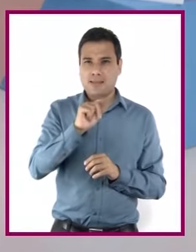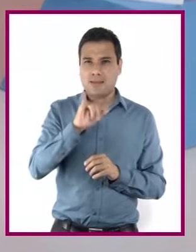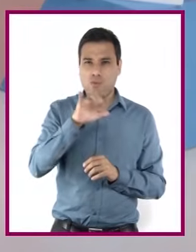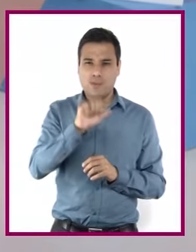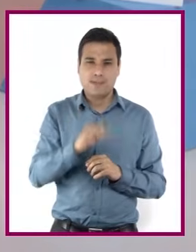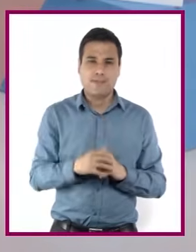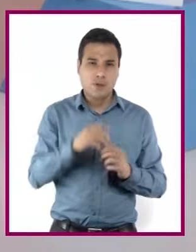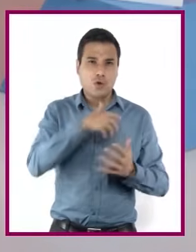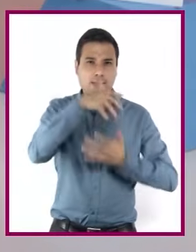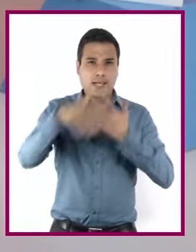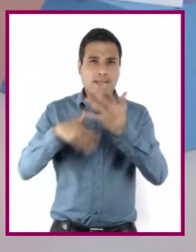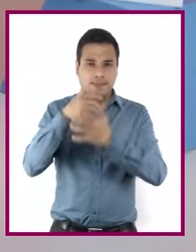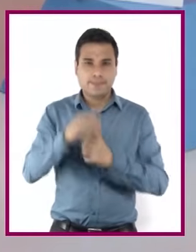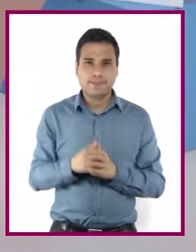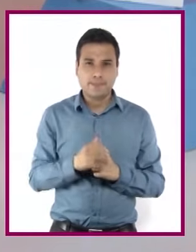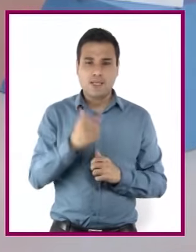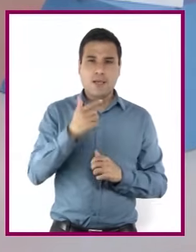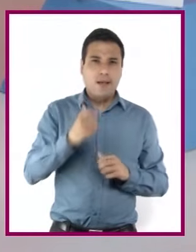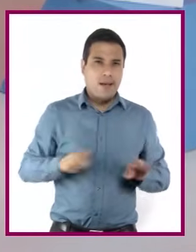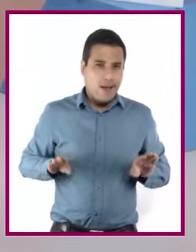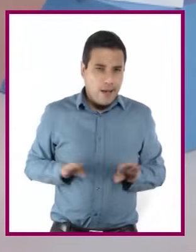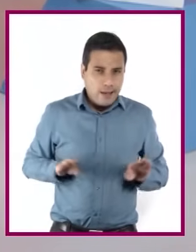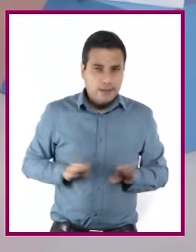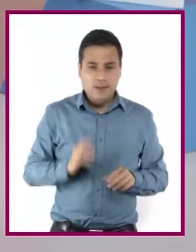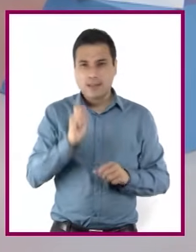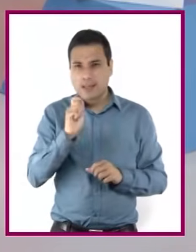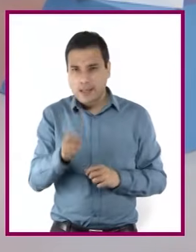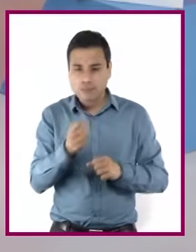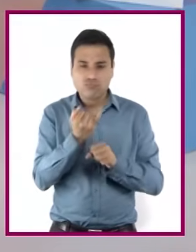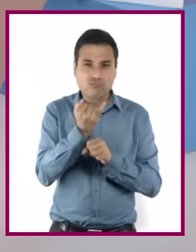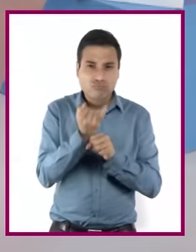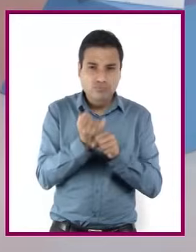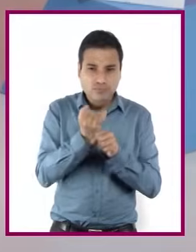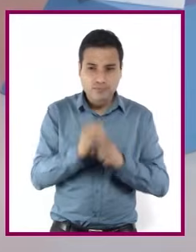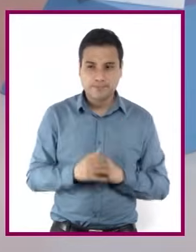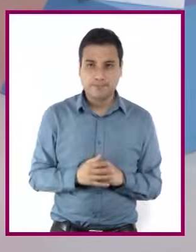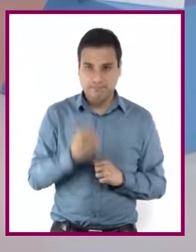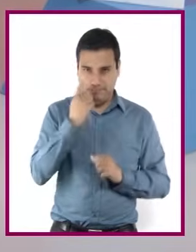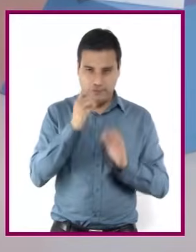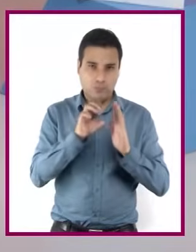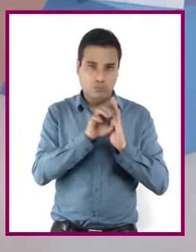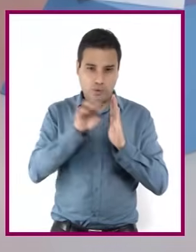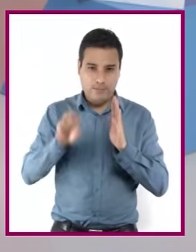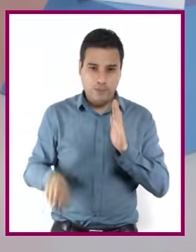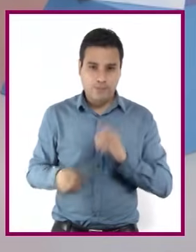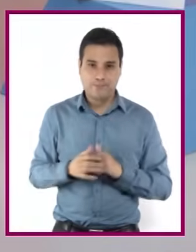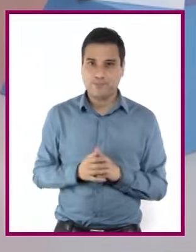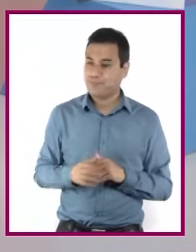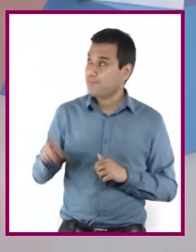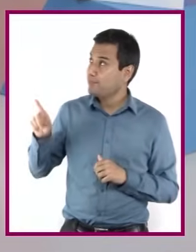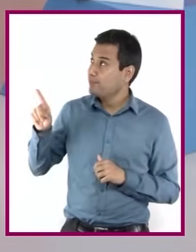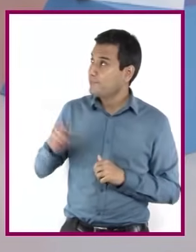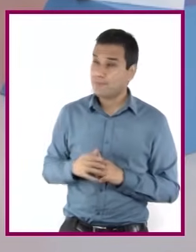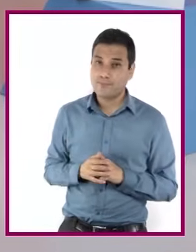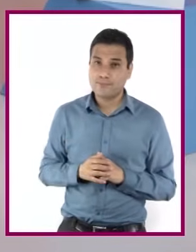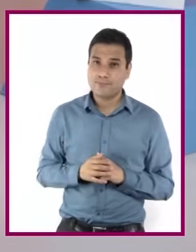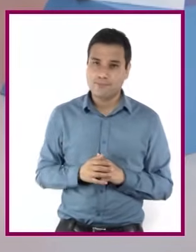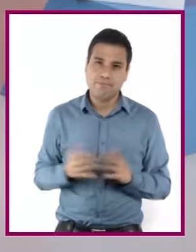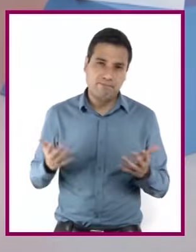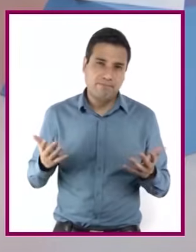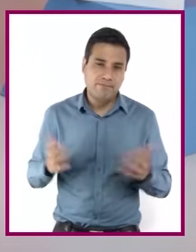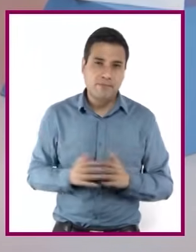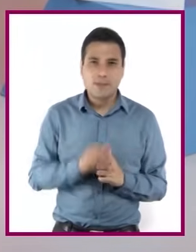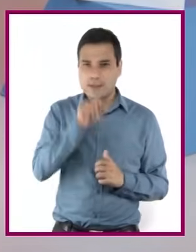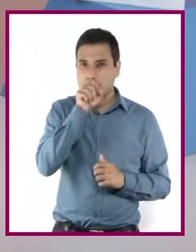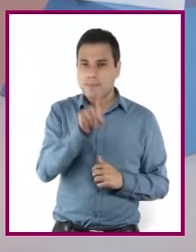gases para explicar sus características y comportamiento, entre ellos Bernoulli, en el siglo XVIII, así